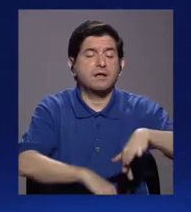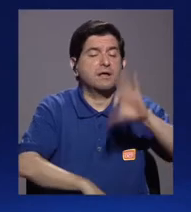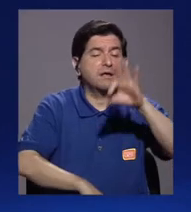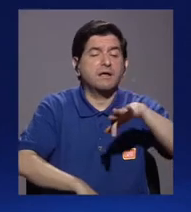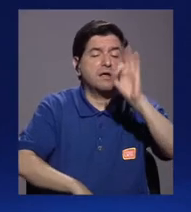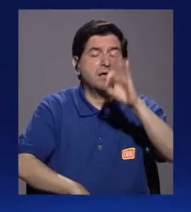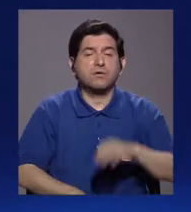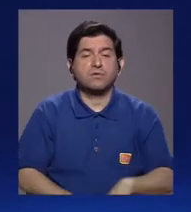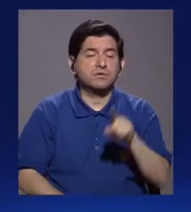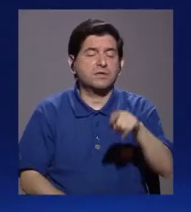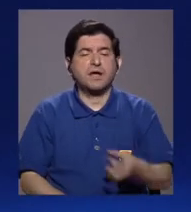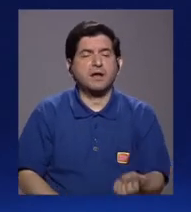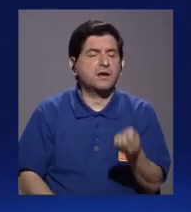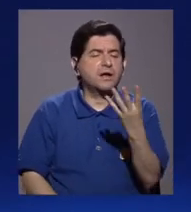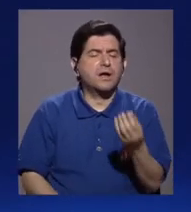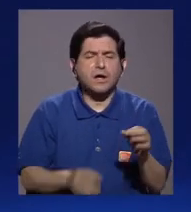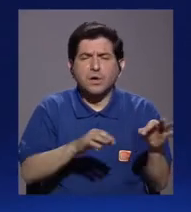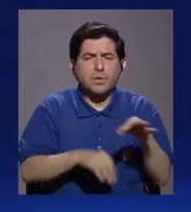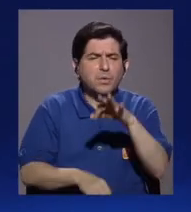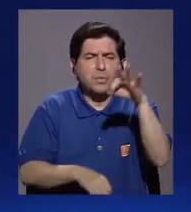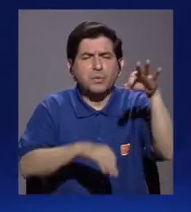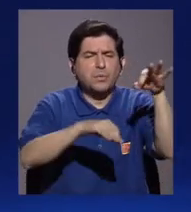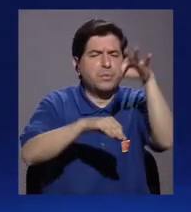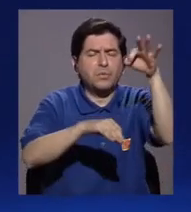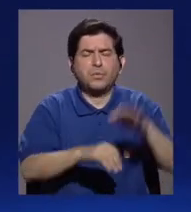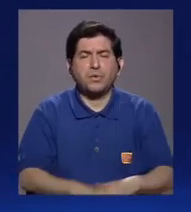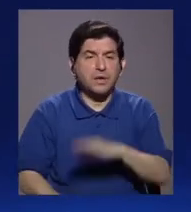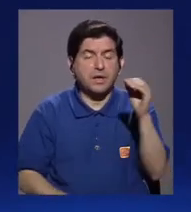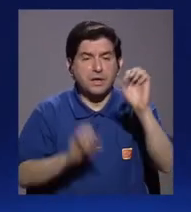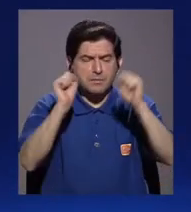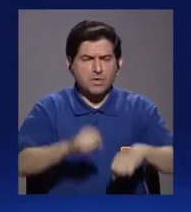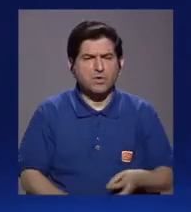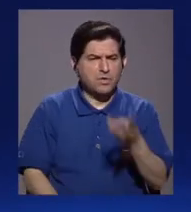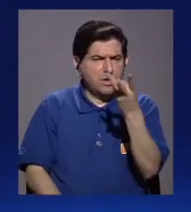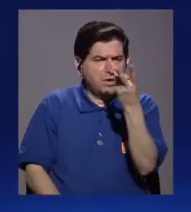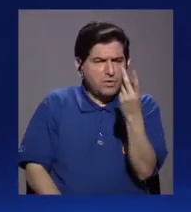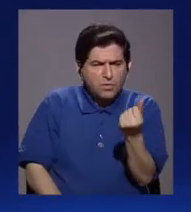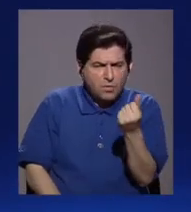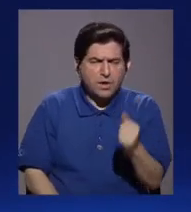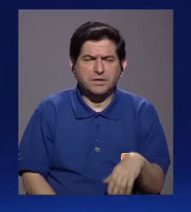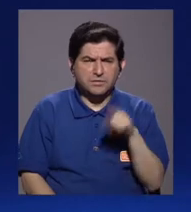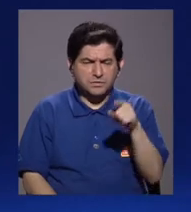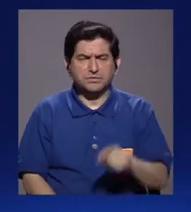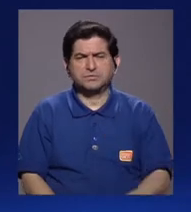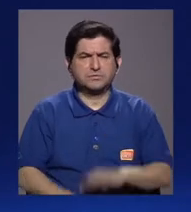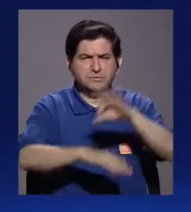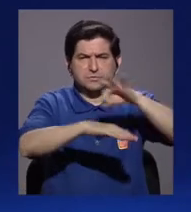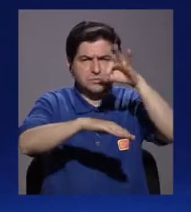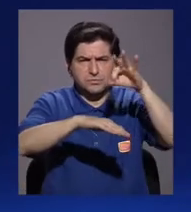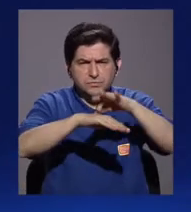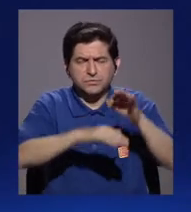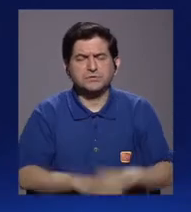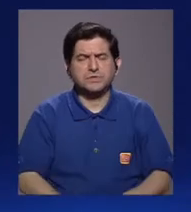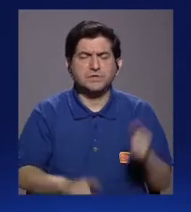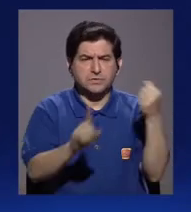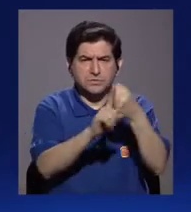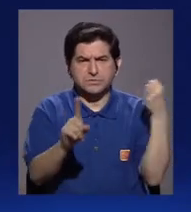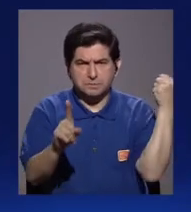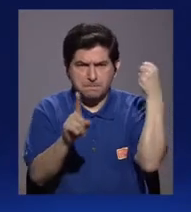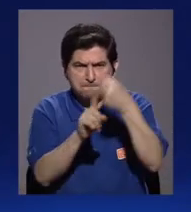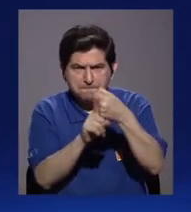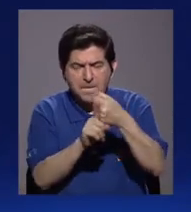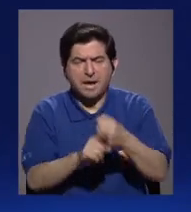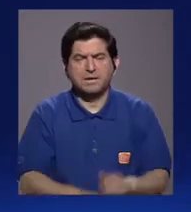dengue además nos permite ver a responder de manera clara si tenemos proyectos de vigilancia que nos permite entender dónde